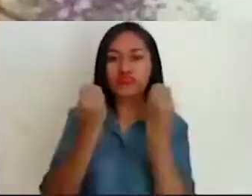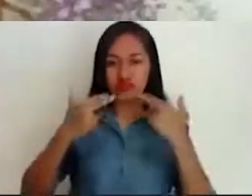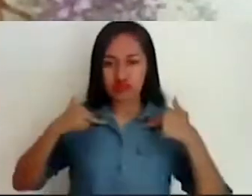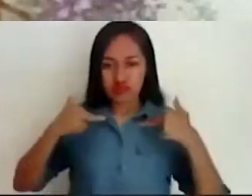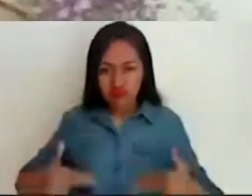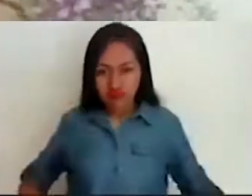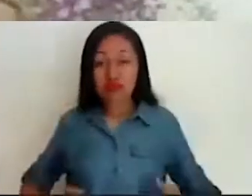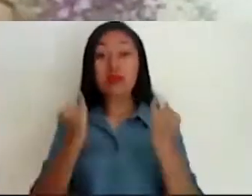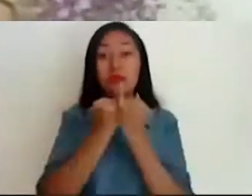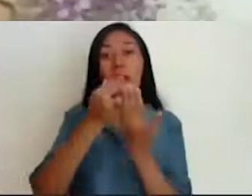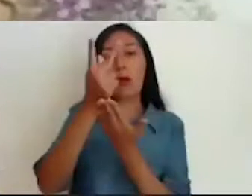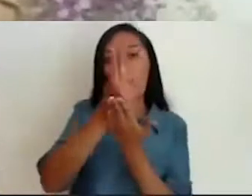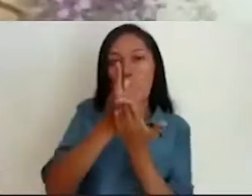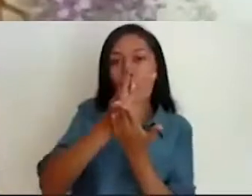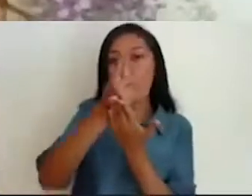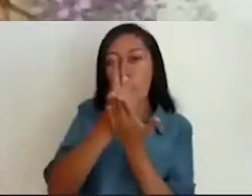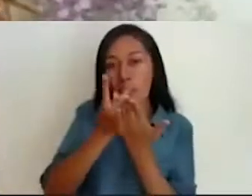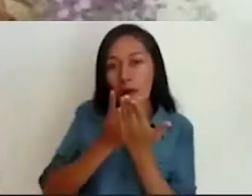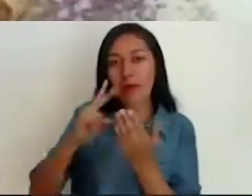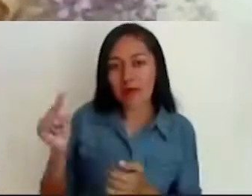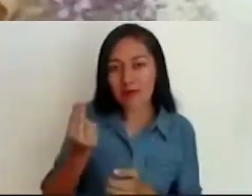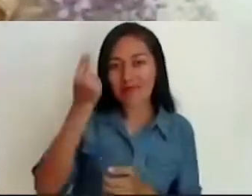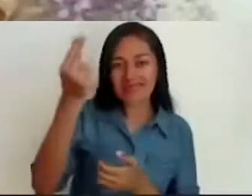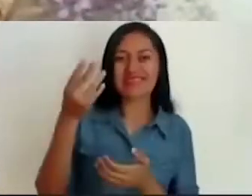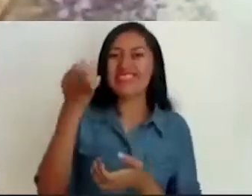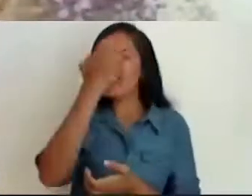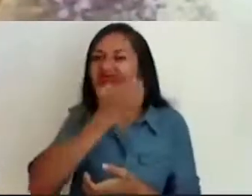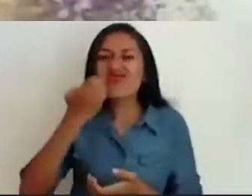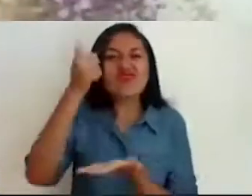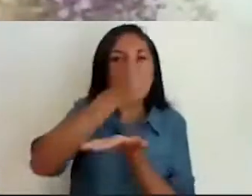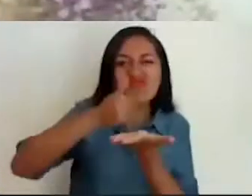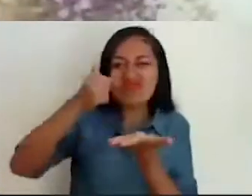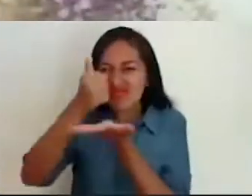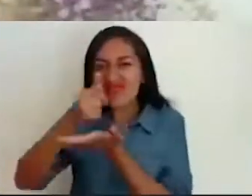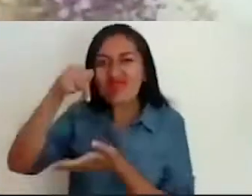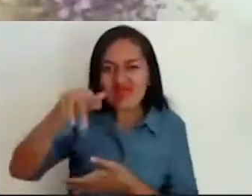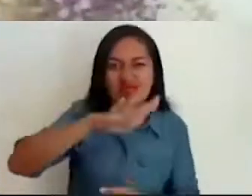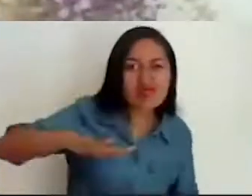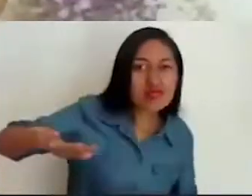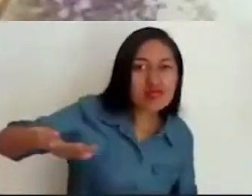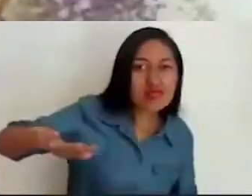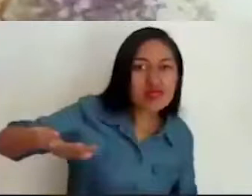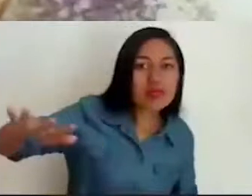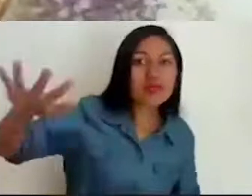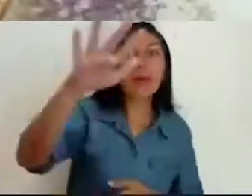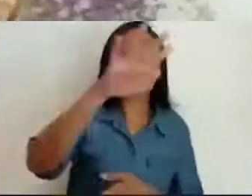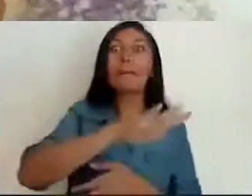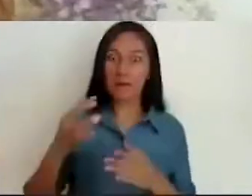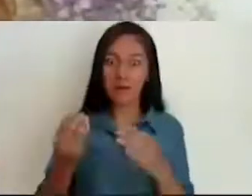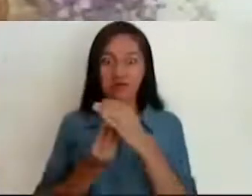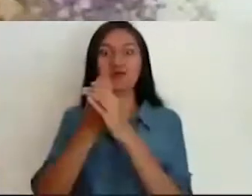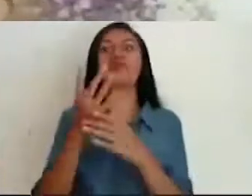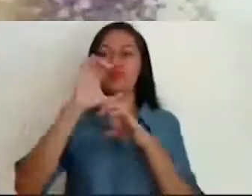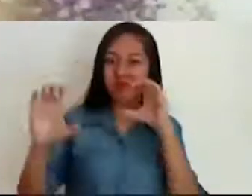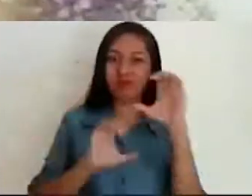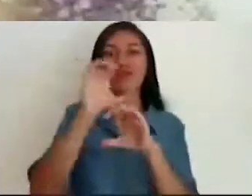Programa Universitario de Estudios sobre la Ciudad, implementa ahora en estos tiempos de pandemia. En este tercer capítulo